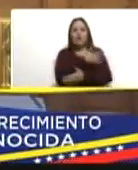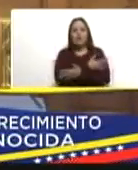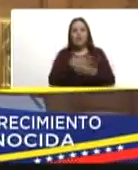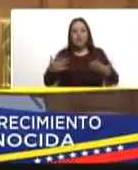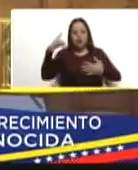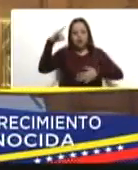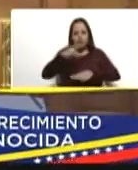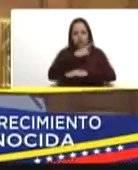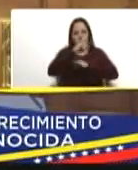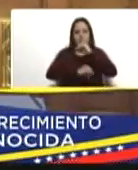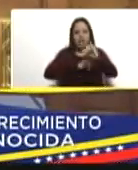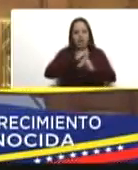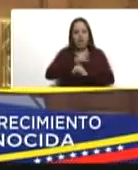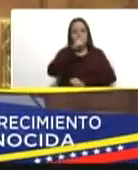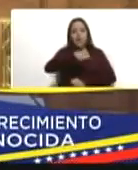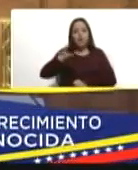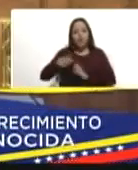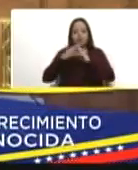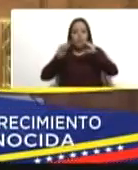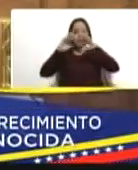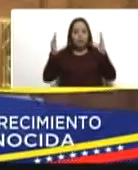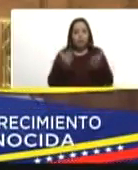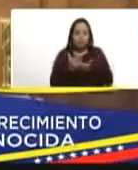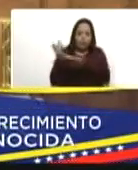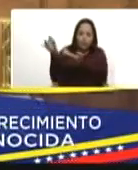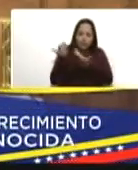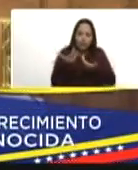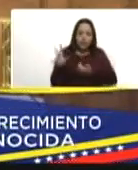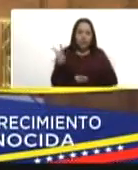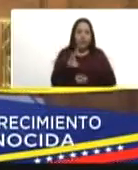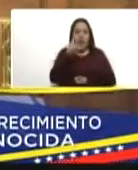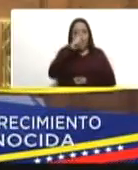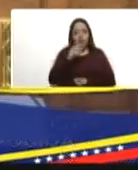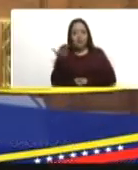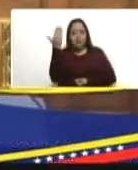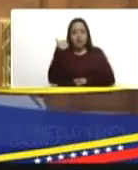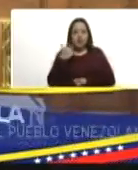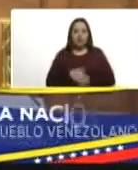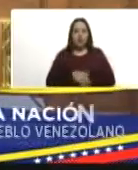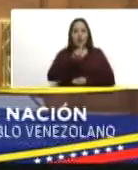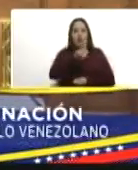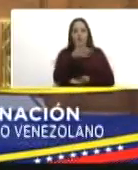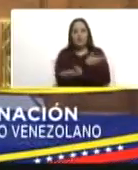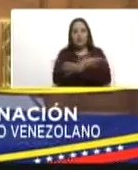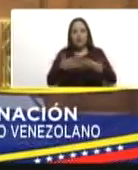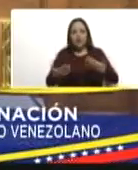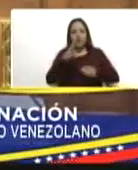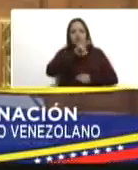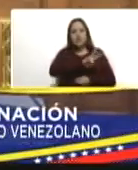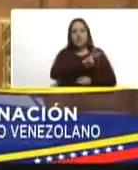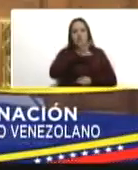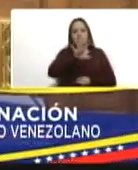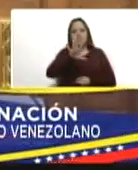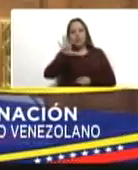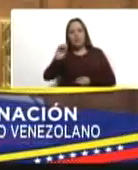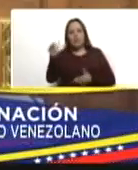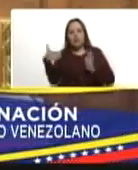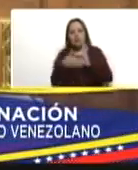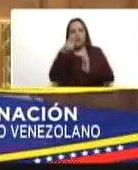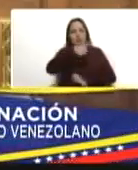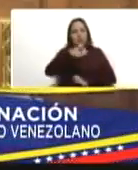internacionales de turistas del mundo que vinieron el año pasado con 1